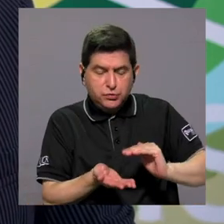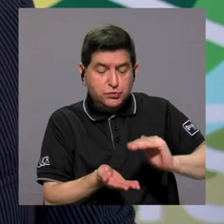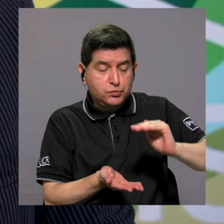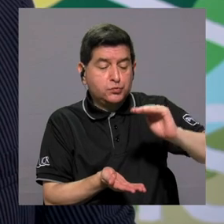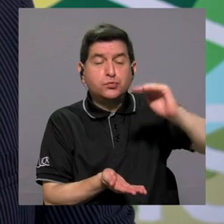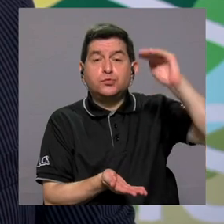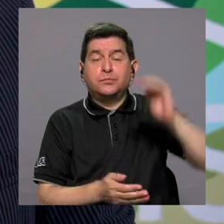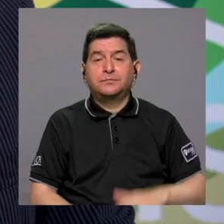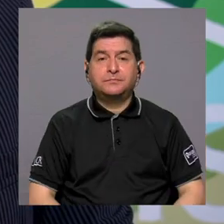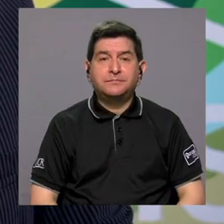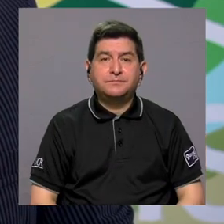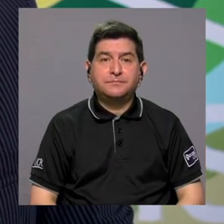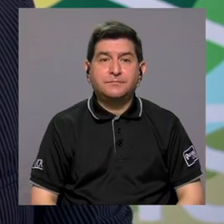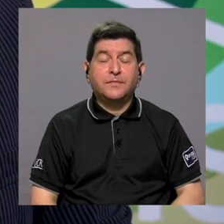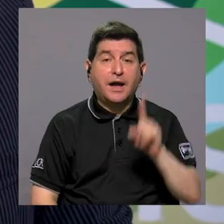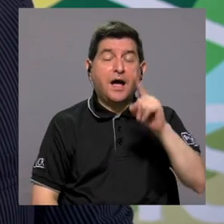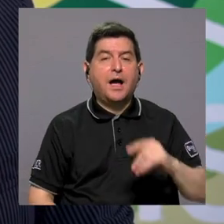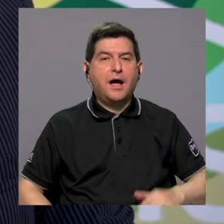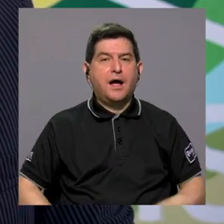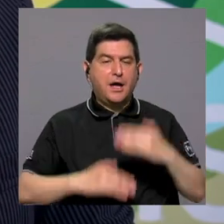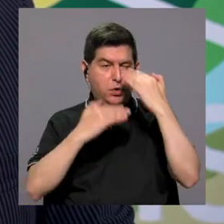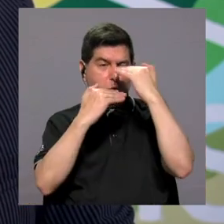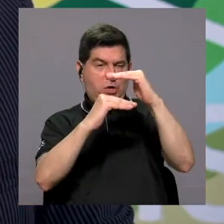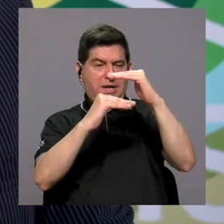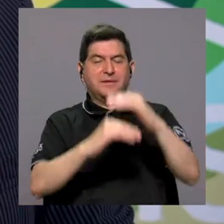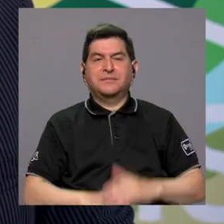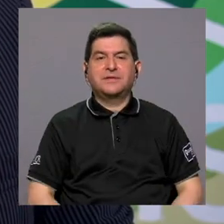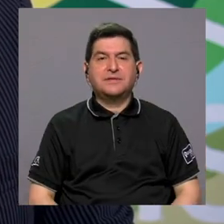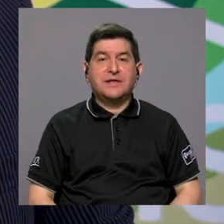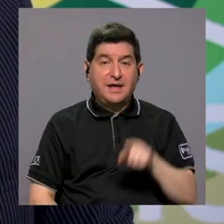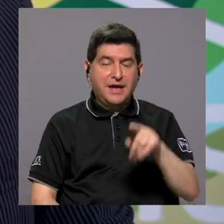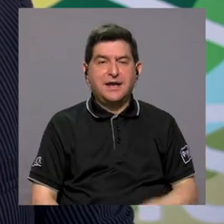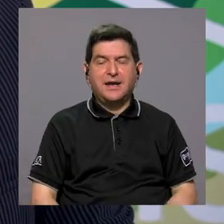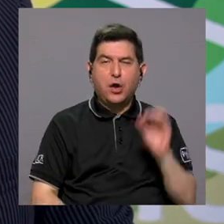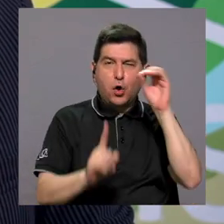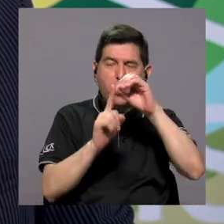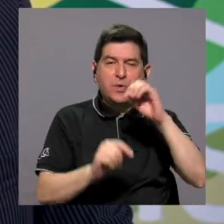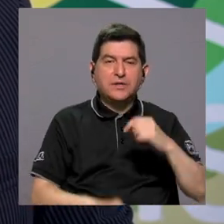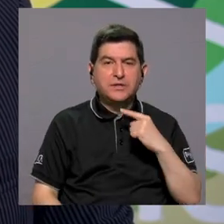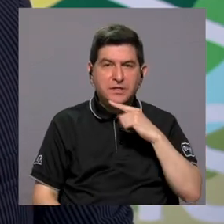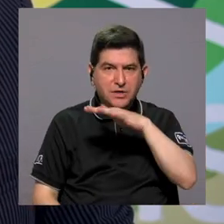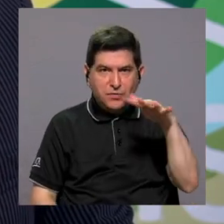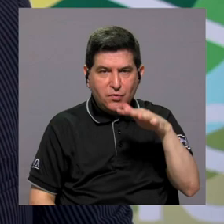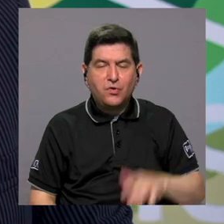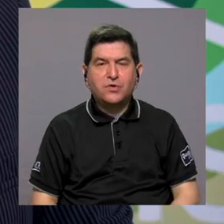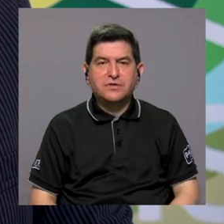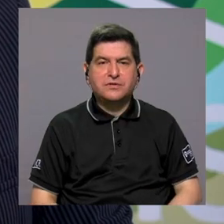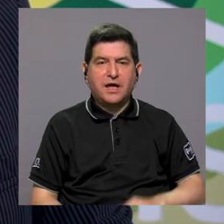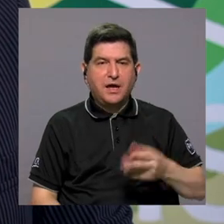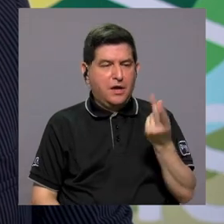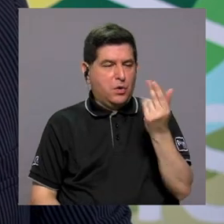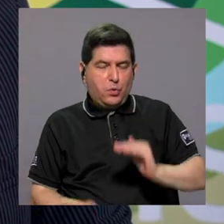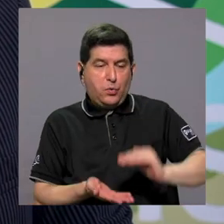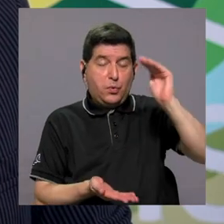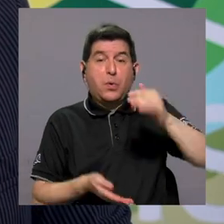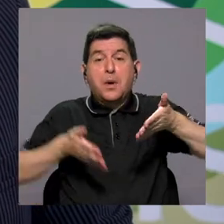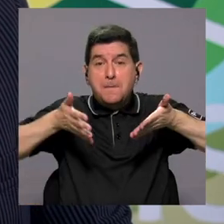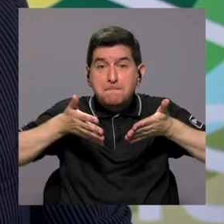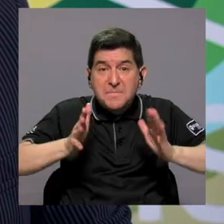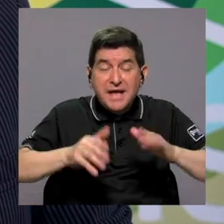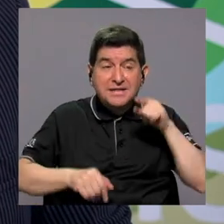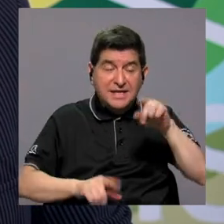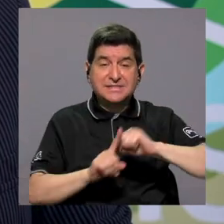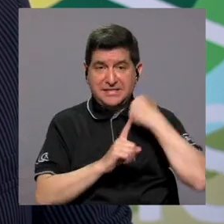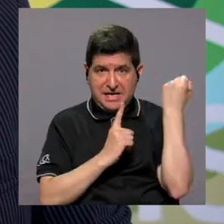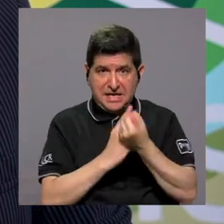hay un margen verdad que es el margen objetivo de inflación y el discurso que ha dado es que mientras estemos en el